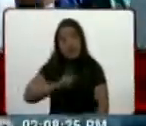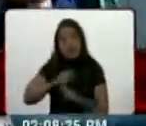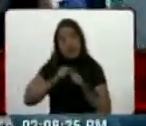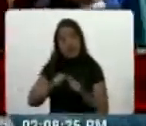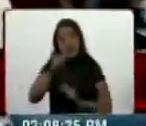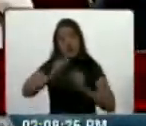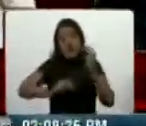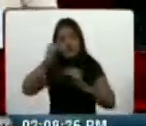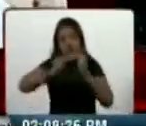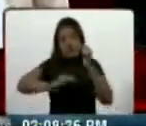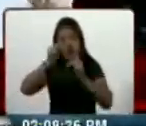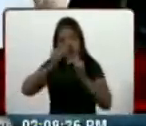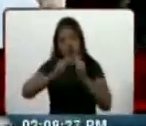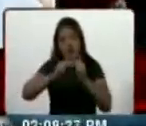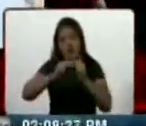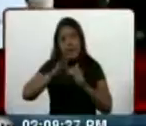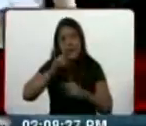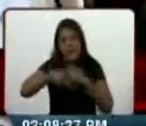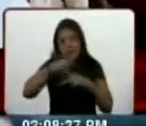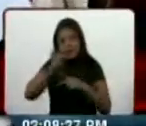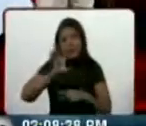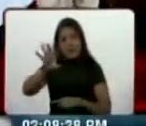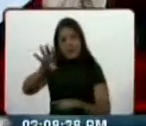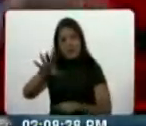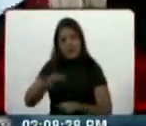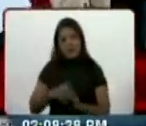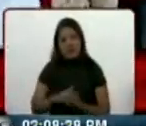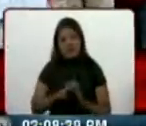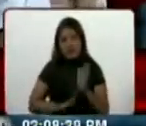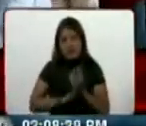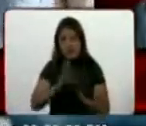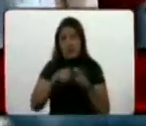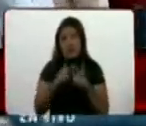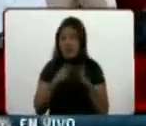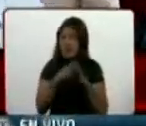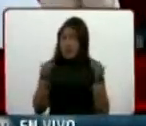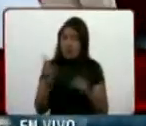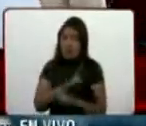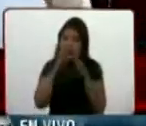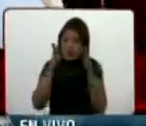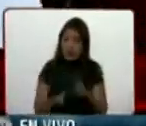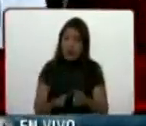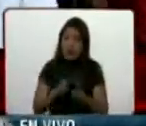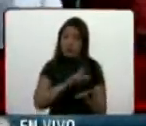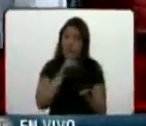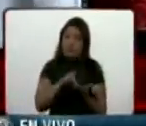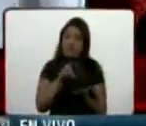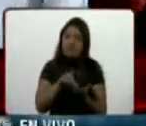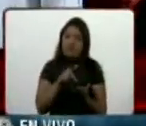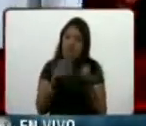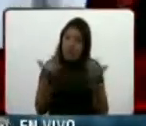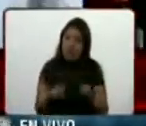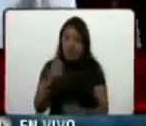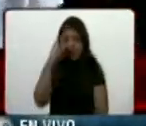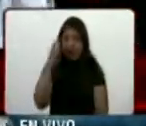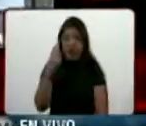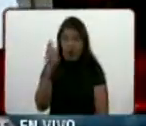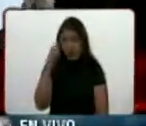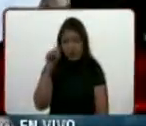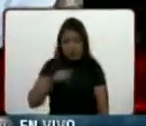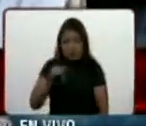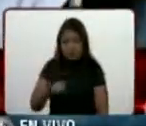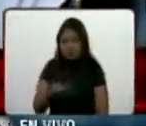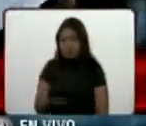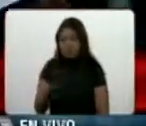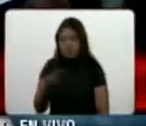los procesos de patria que se han llevado adelante. Por eso todos los venezolanos somos protagonistas de este día. Un día que se